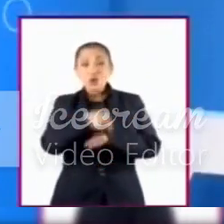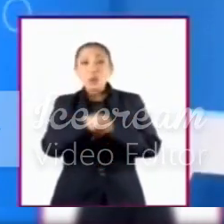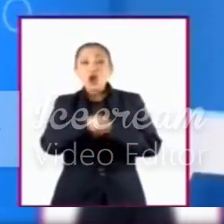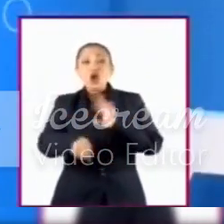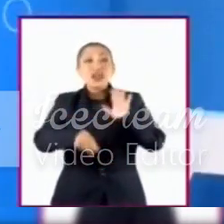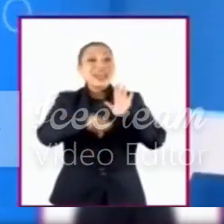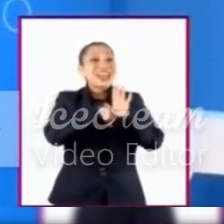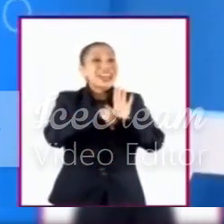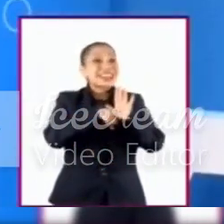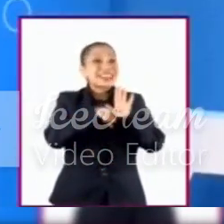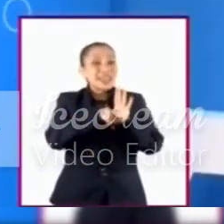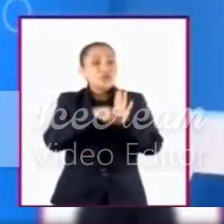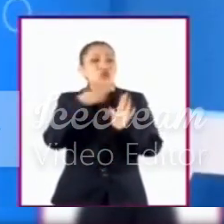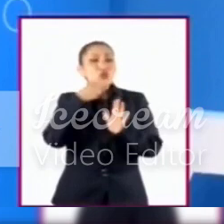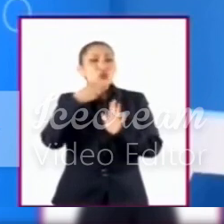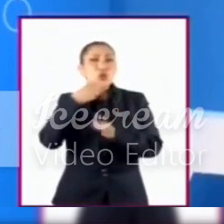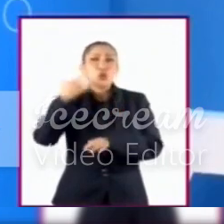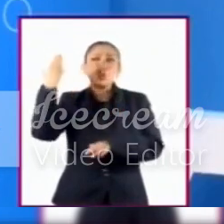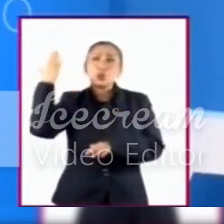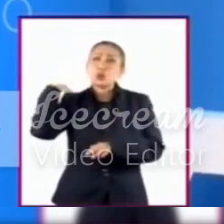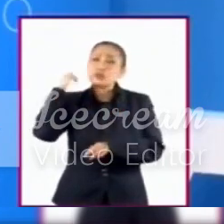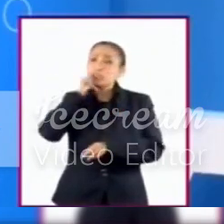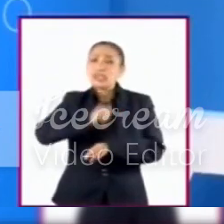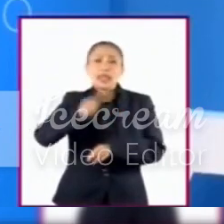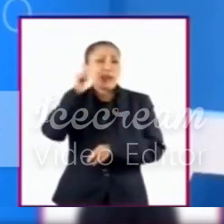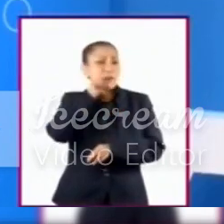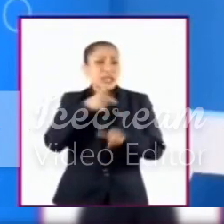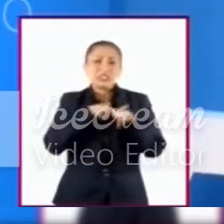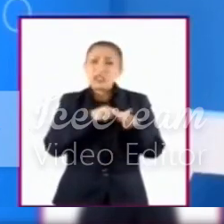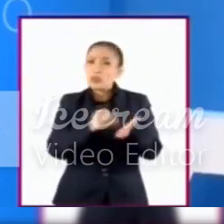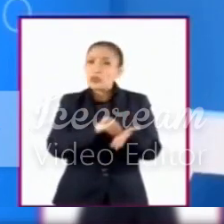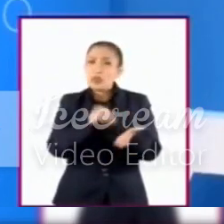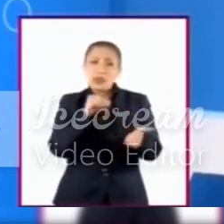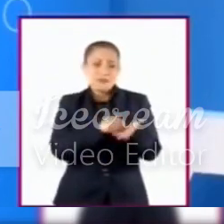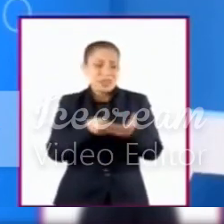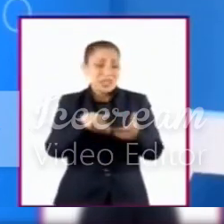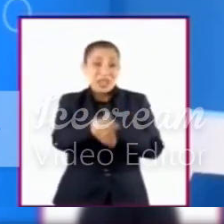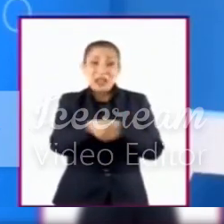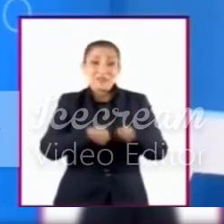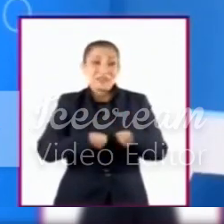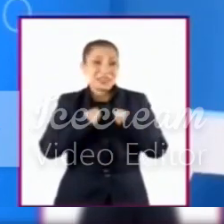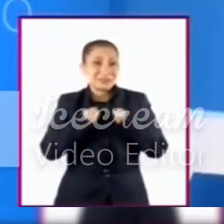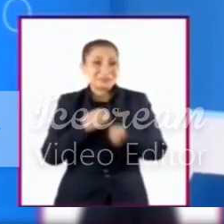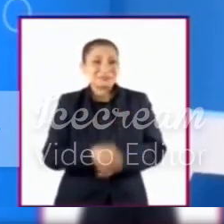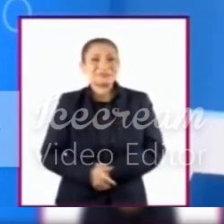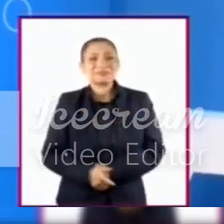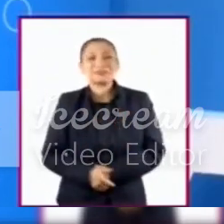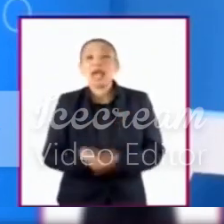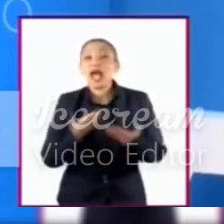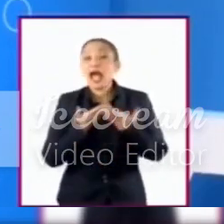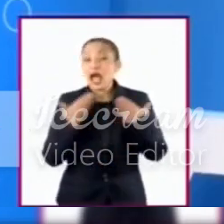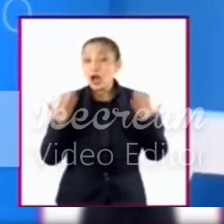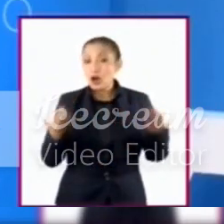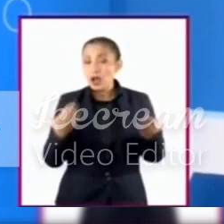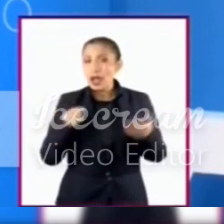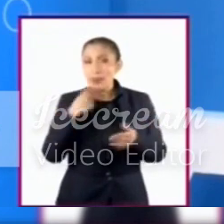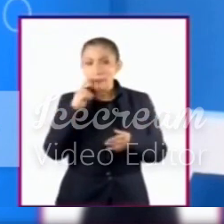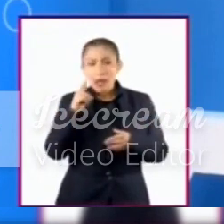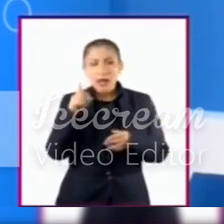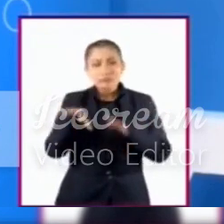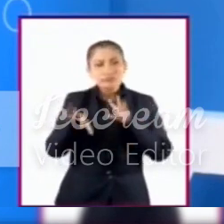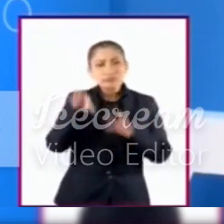números negativos se han utilizado siempre y siguen estando presentes en nuestra vida cotidiana. Ahora